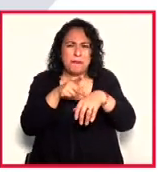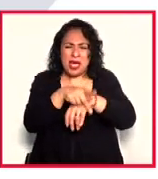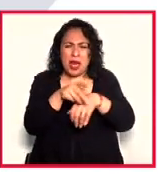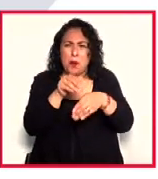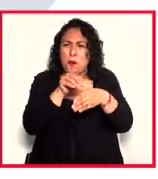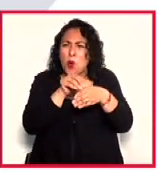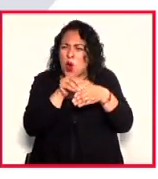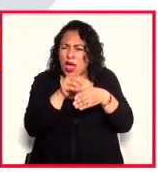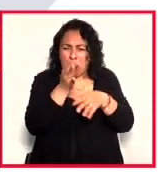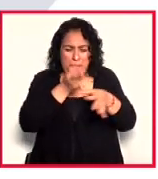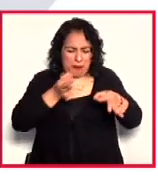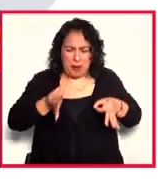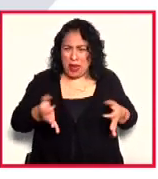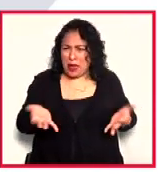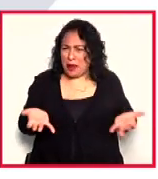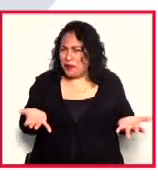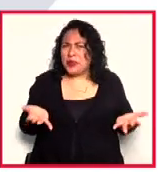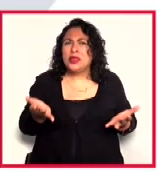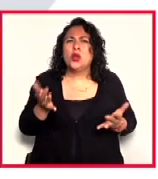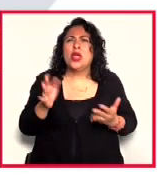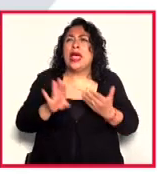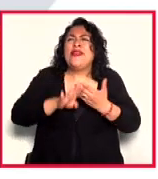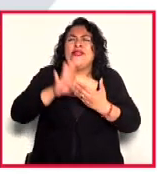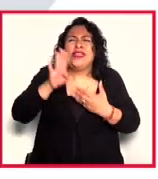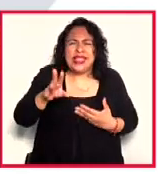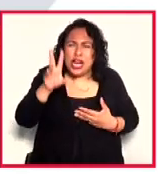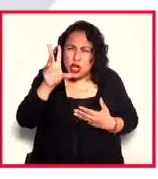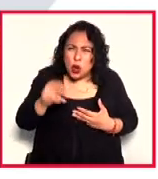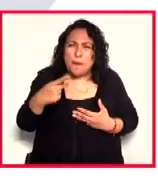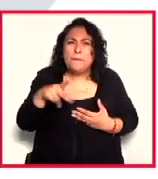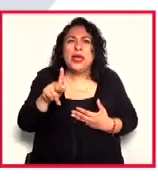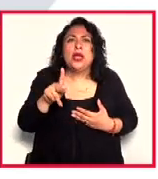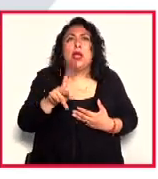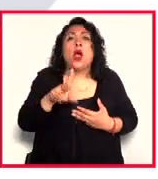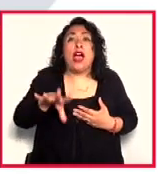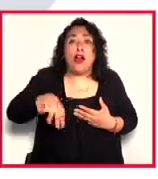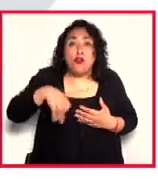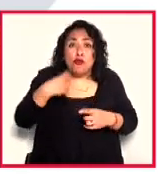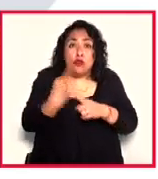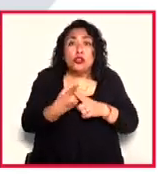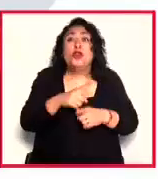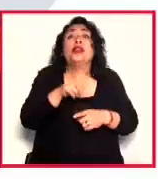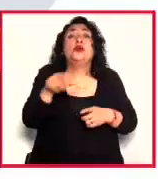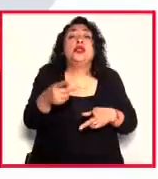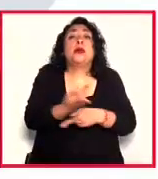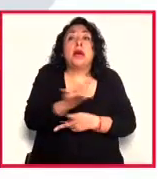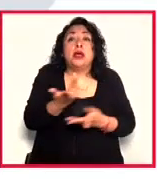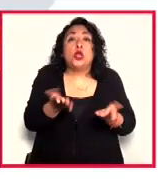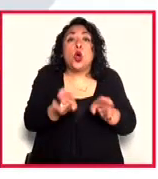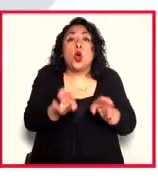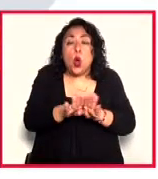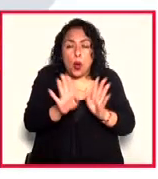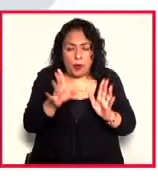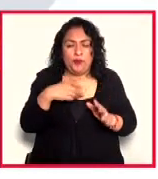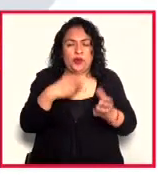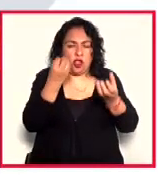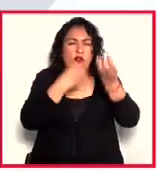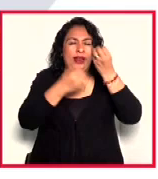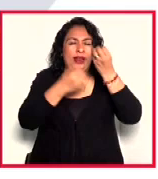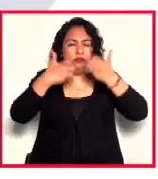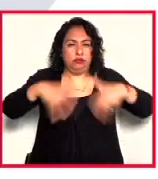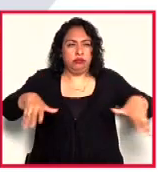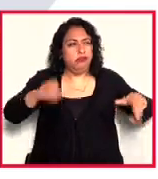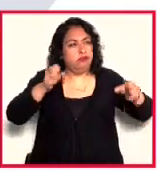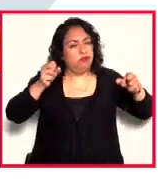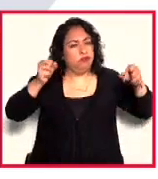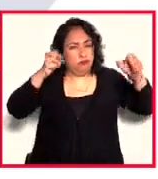abarcando el no evitarlo, pero sí lo que va siguiendo después del abuso sexual. La obra se presenta de forma presencial y en línea